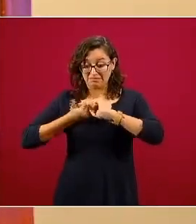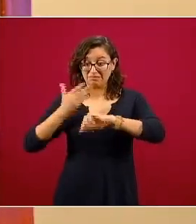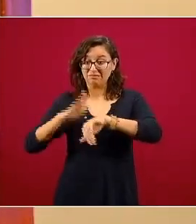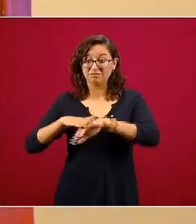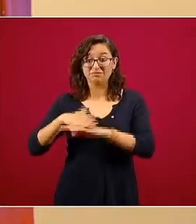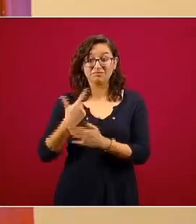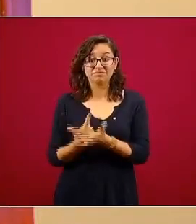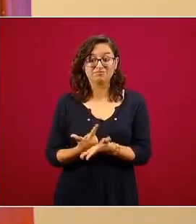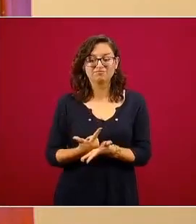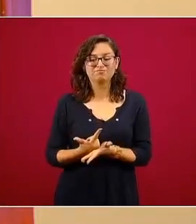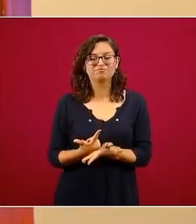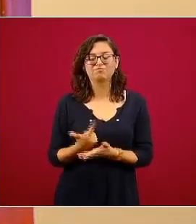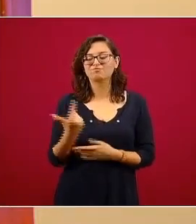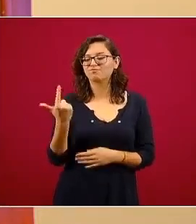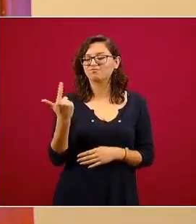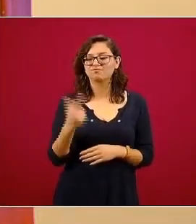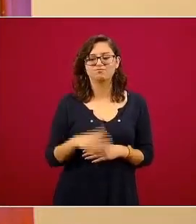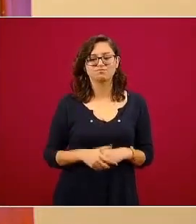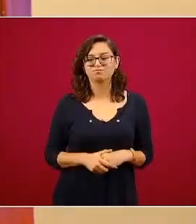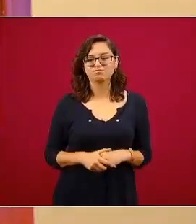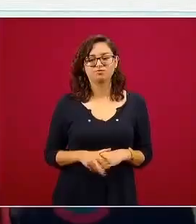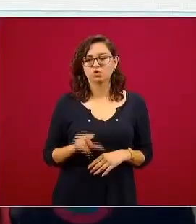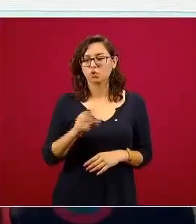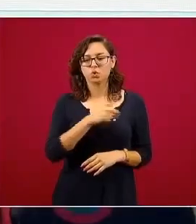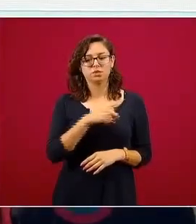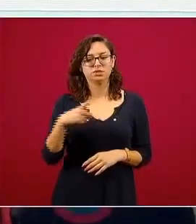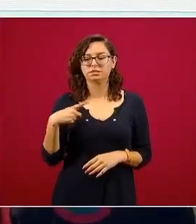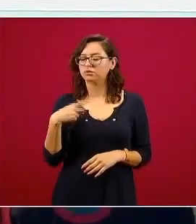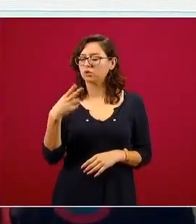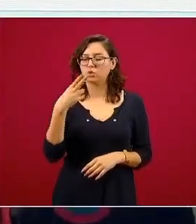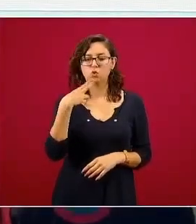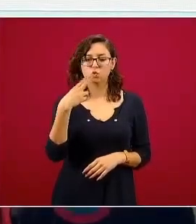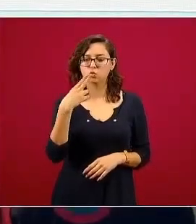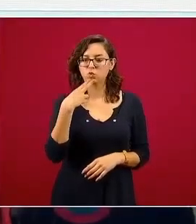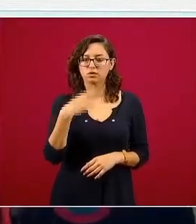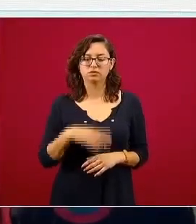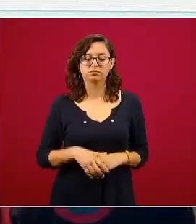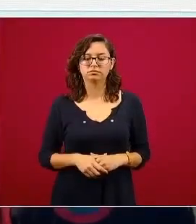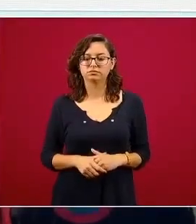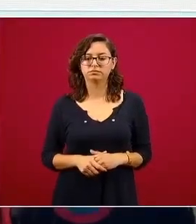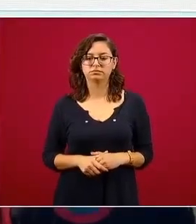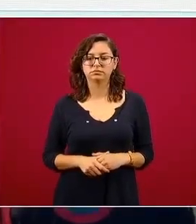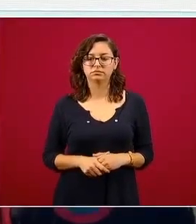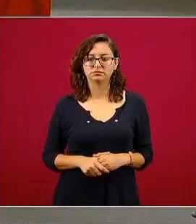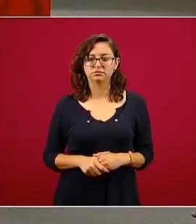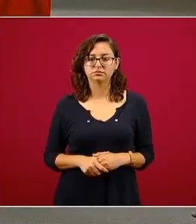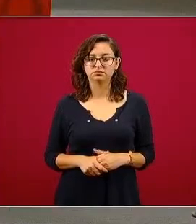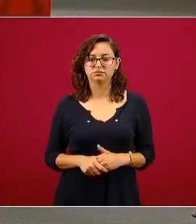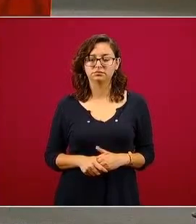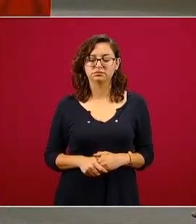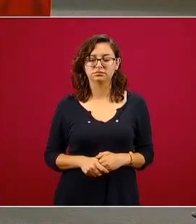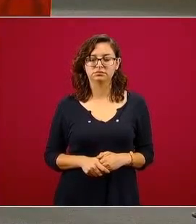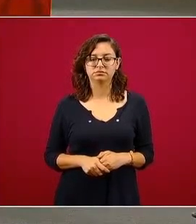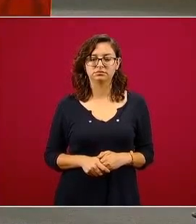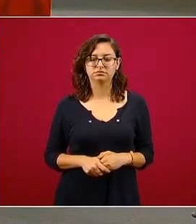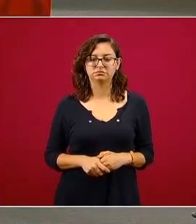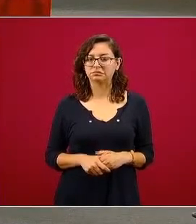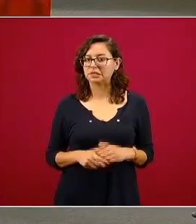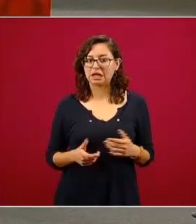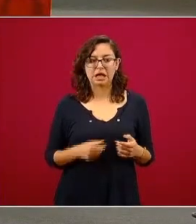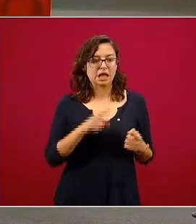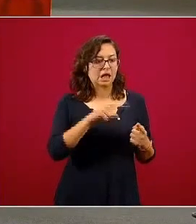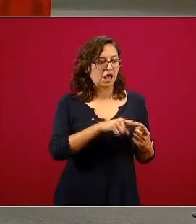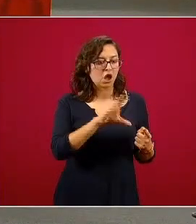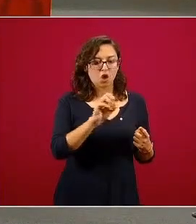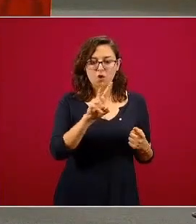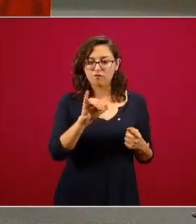caro, pues no se justifica la utilización de tocilizumab para ningún caso